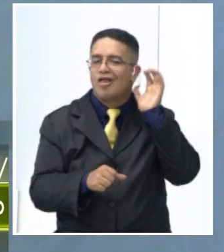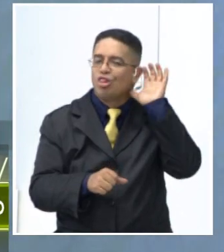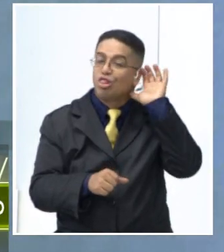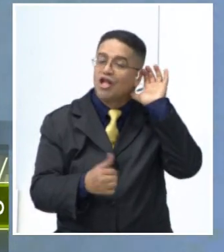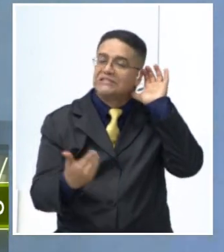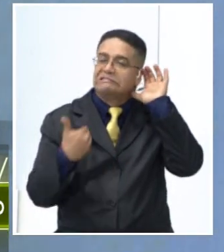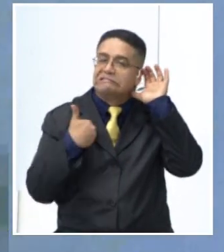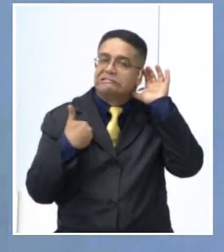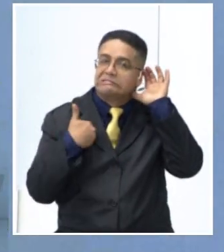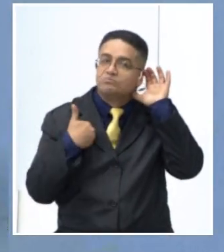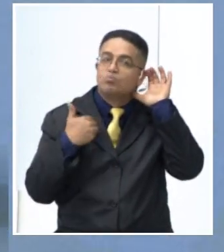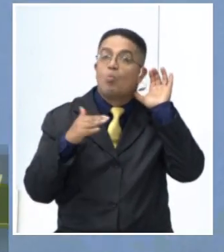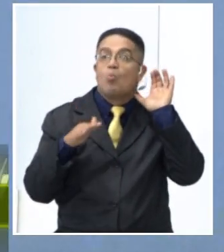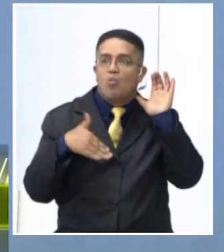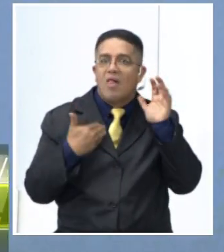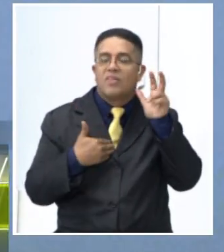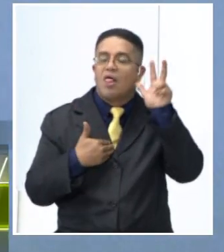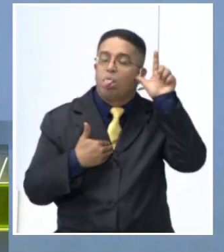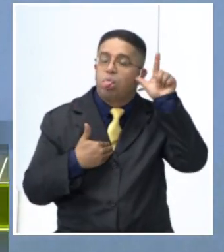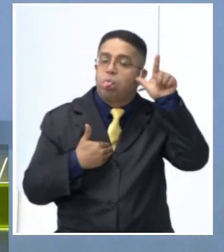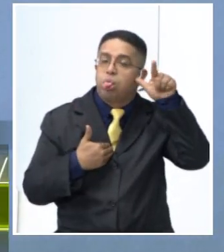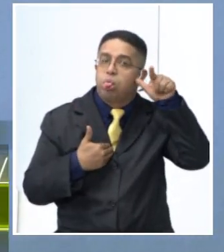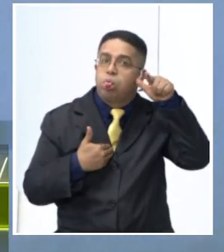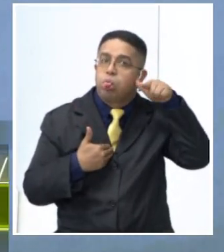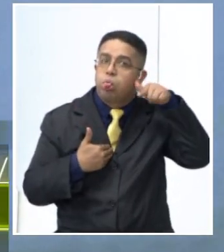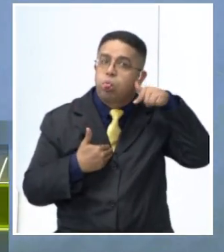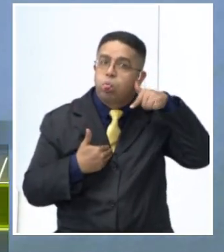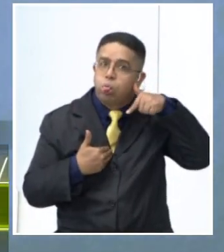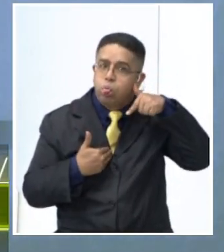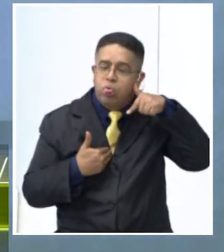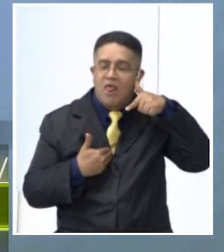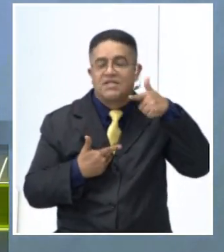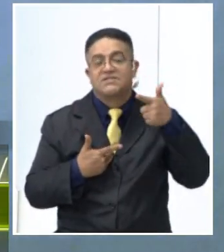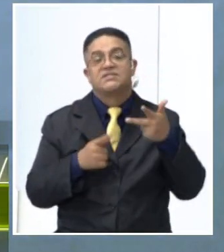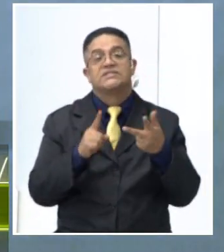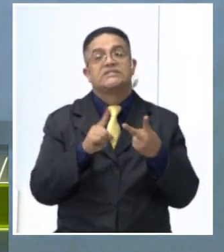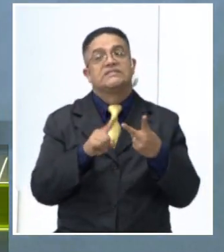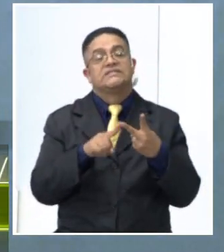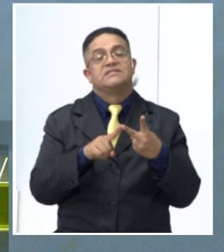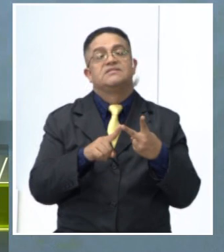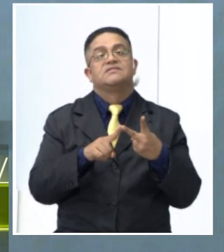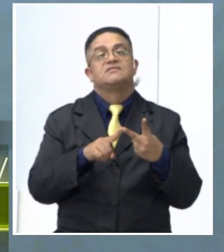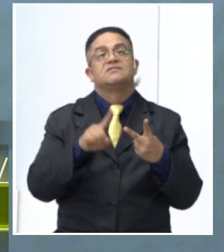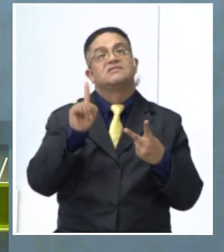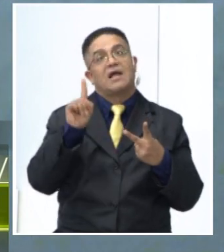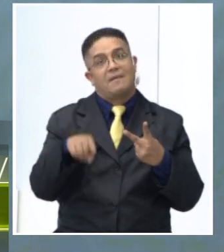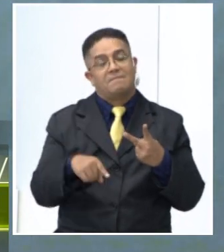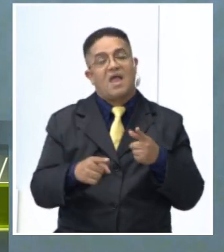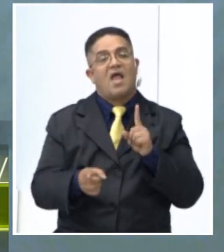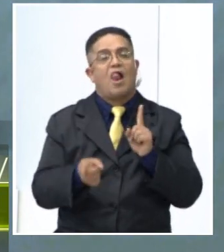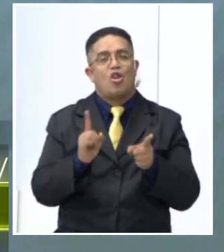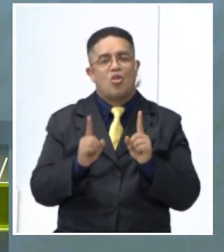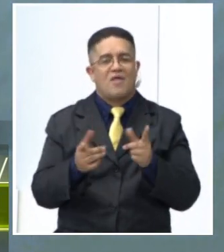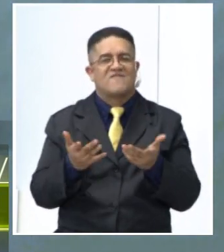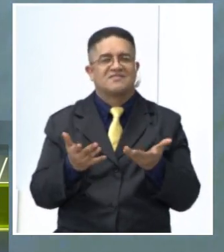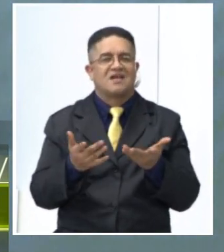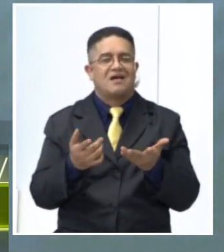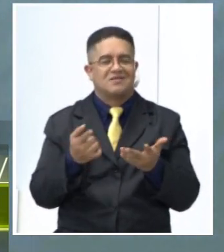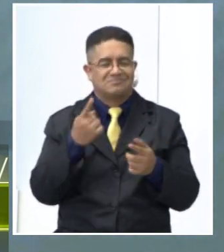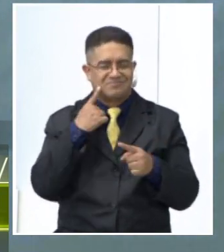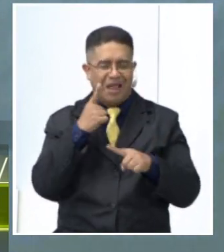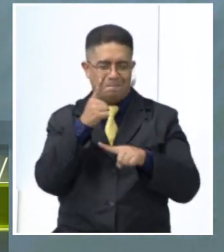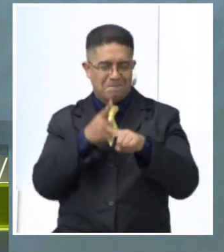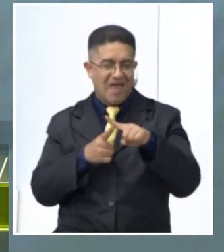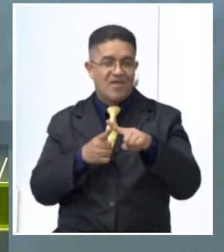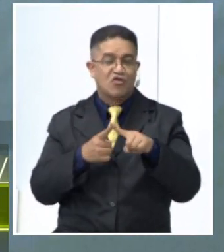afectado, pues podemos tener pérdida o disminución de la agudeza auditiva y también En algunos casos, cuando hay una otitis media en la cual hay